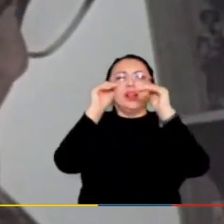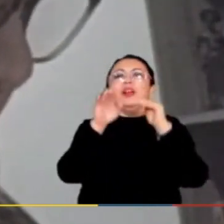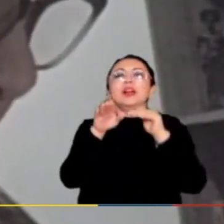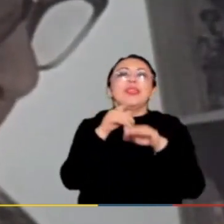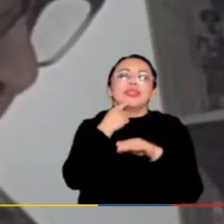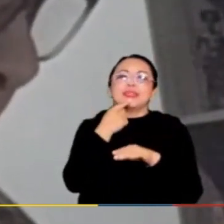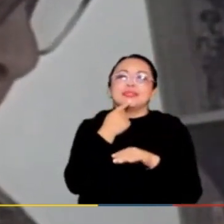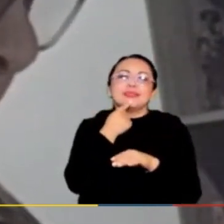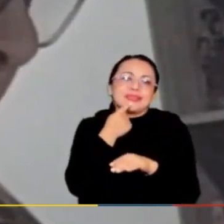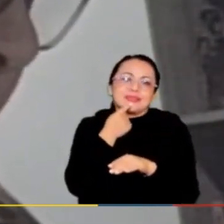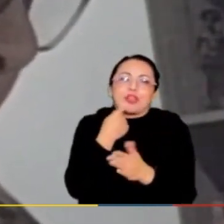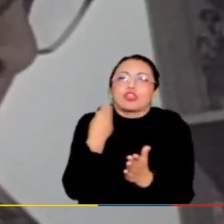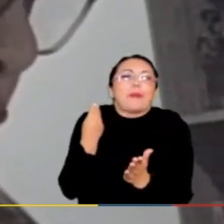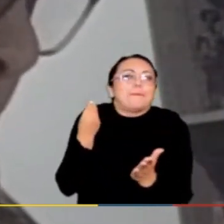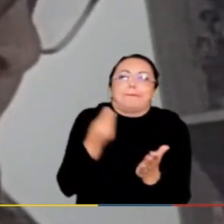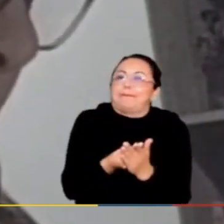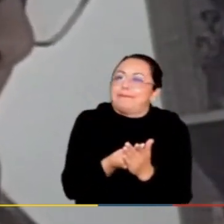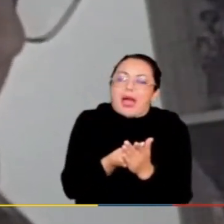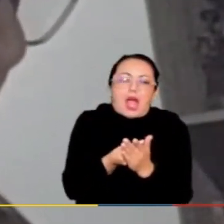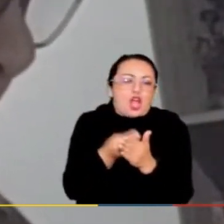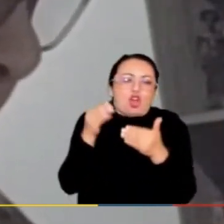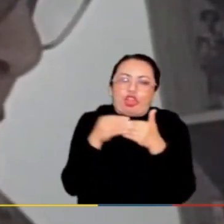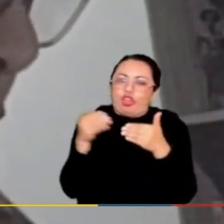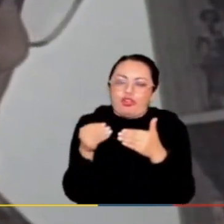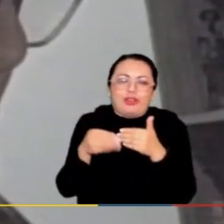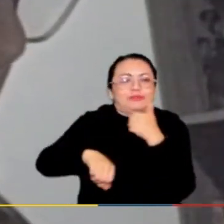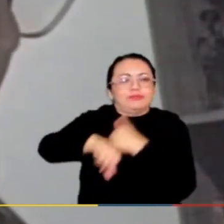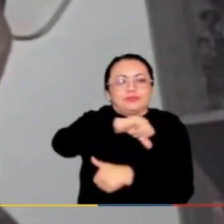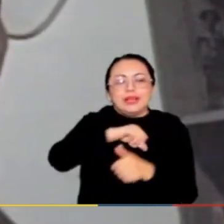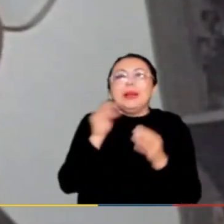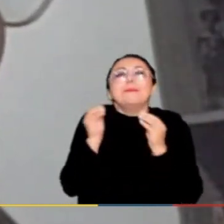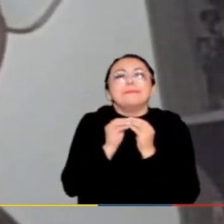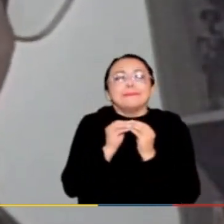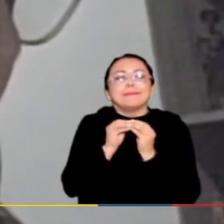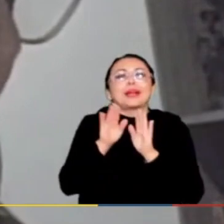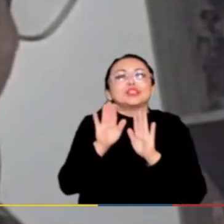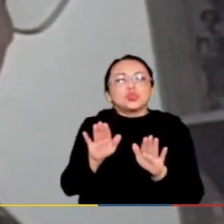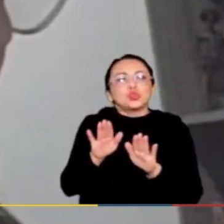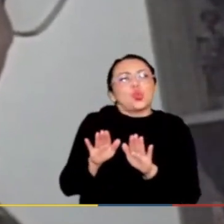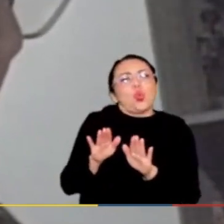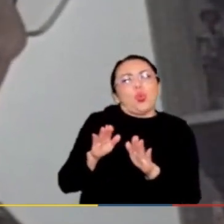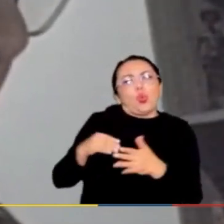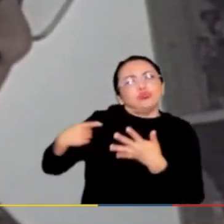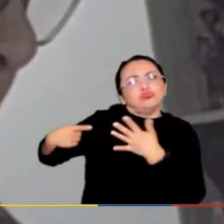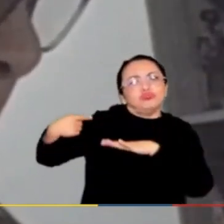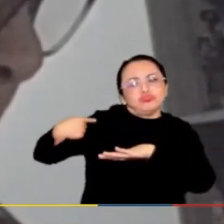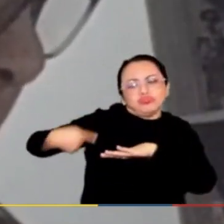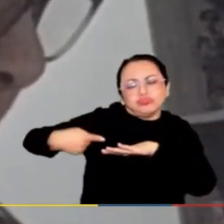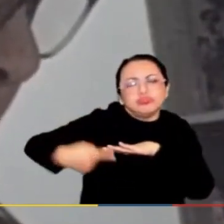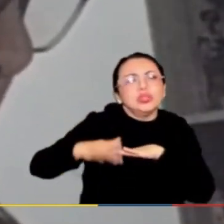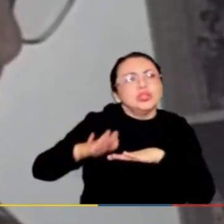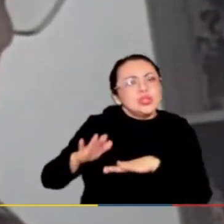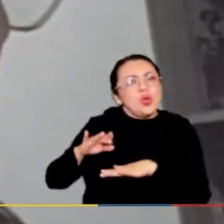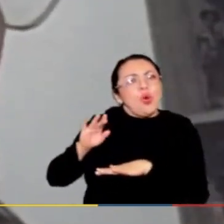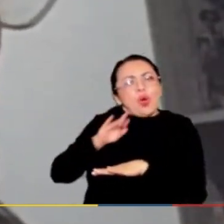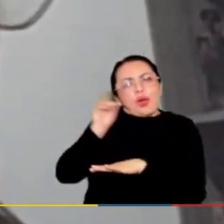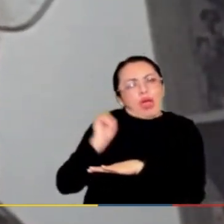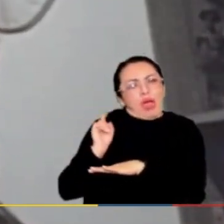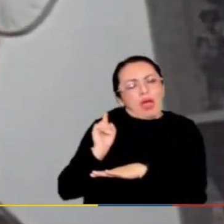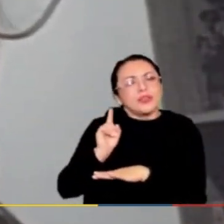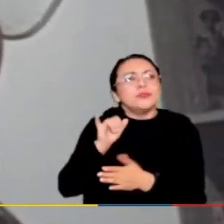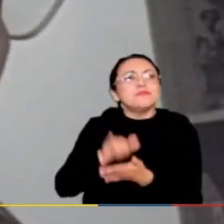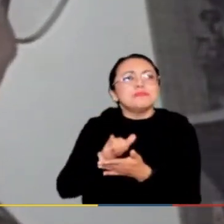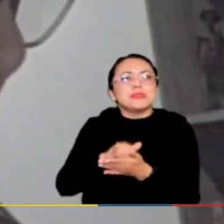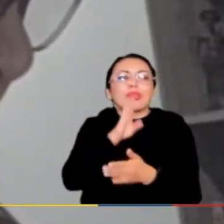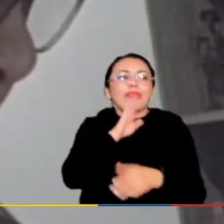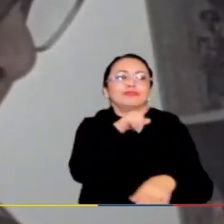el no pago de las divisas, que estaría justificado por el cambio de condiciones jurídicas tradicionales y operación entre las mismas partes, como fue la